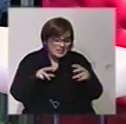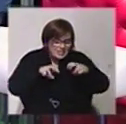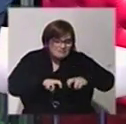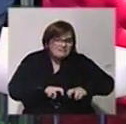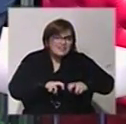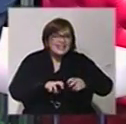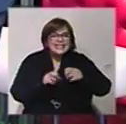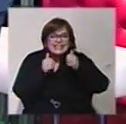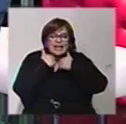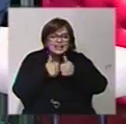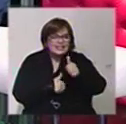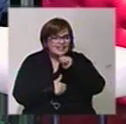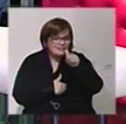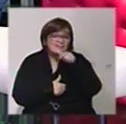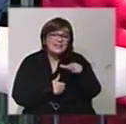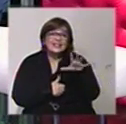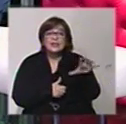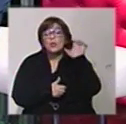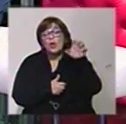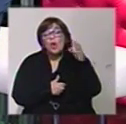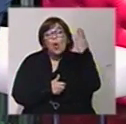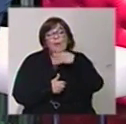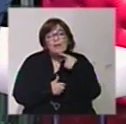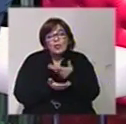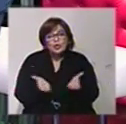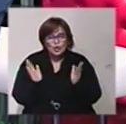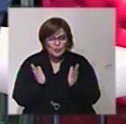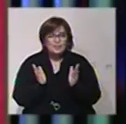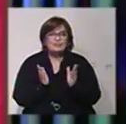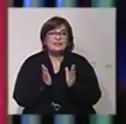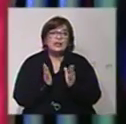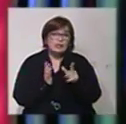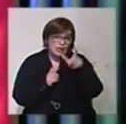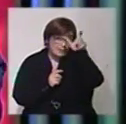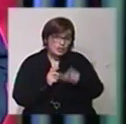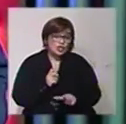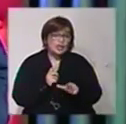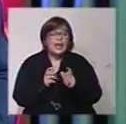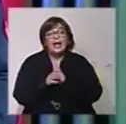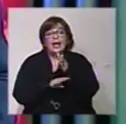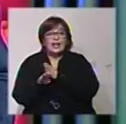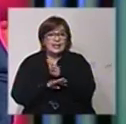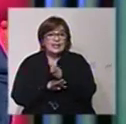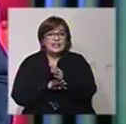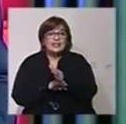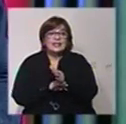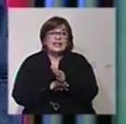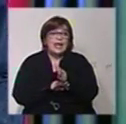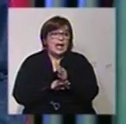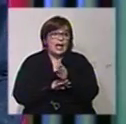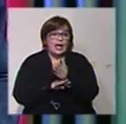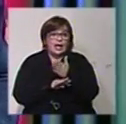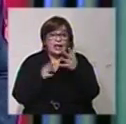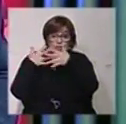una cervecita. Y ese es el recuerdo que quiso tirar Obama sobre Bourdain. Un loco que, si bien tenía acceso a, por ejemplo, el presidente de los Estados Unidos,